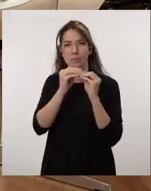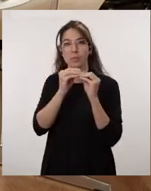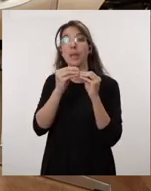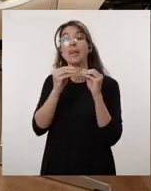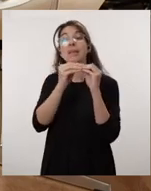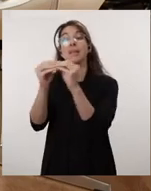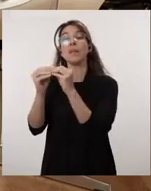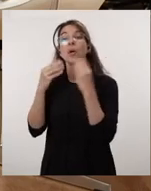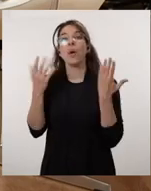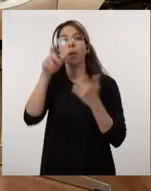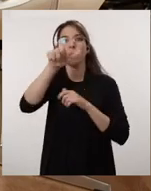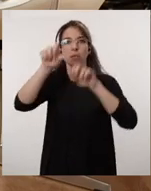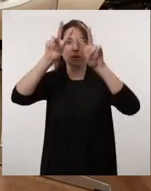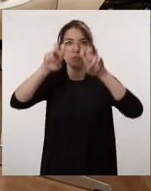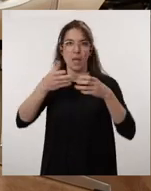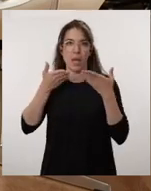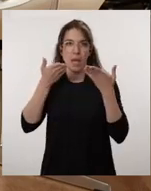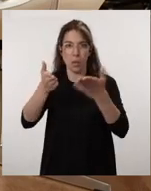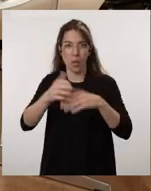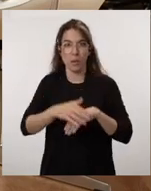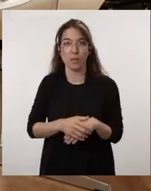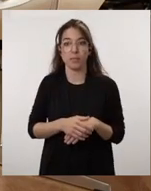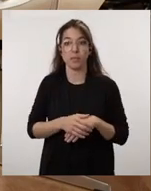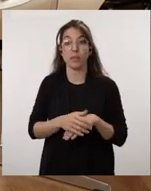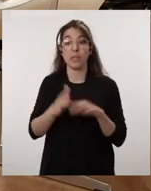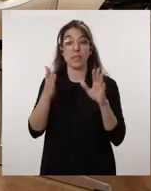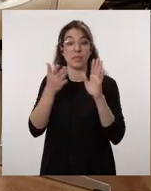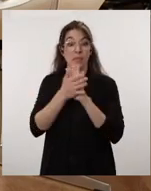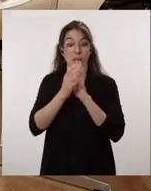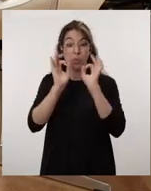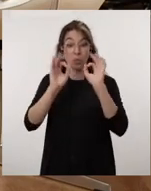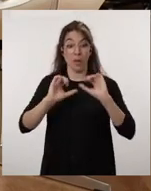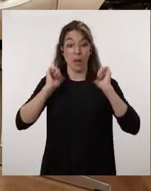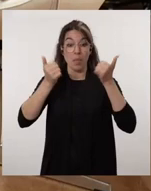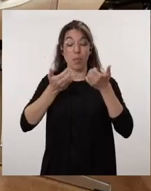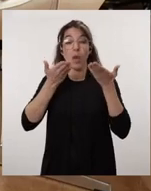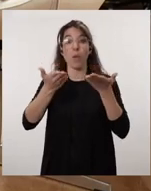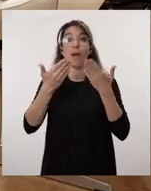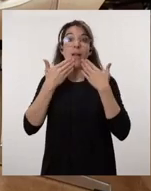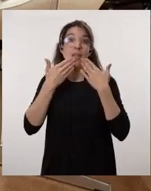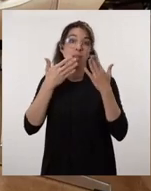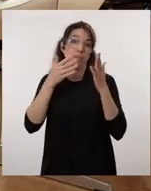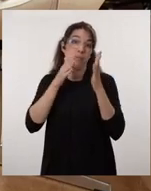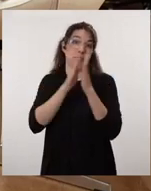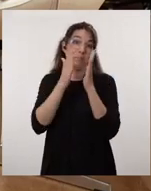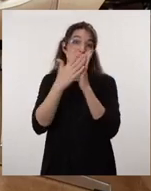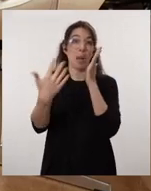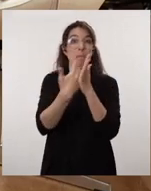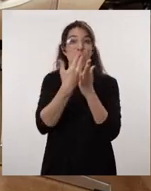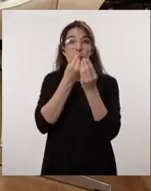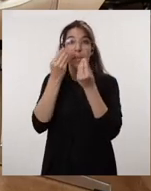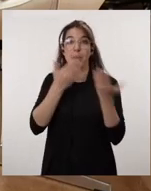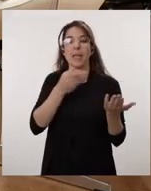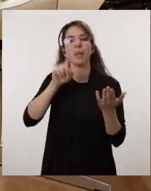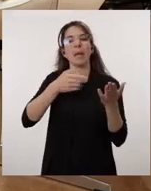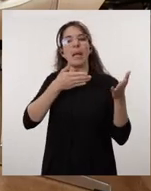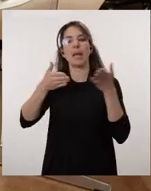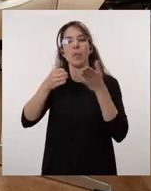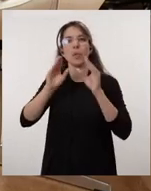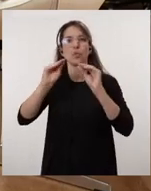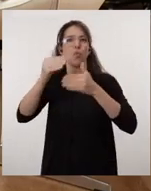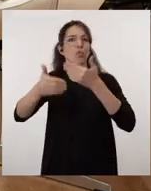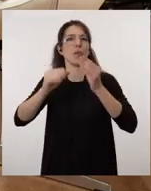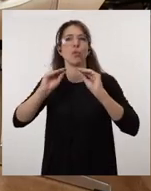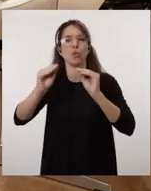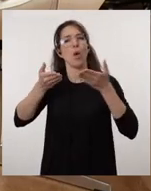común es ayudar a los investigadores es ayudarles desde el principio con un manual de bienvenida pero también en todo el camino es decir en todo este